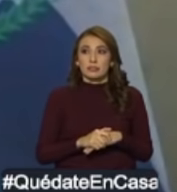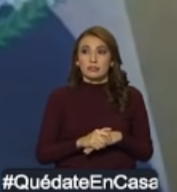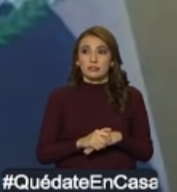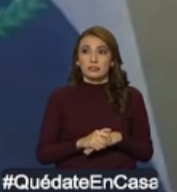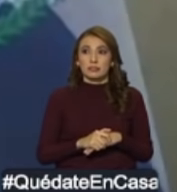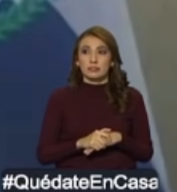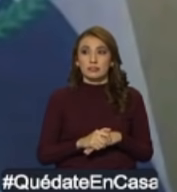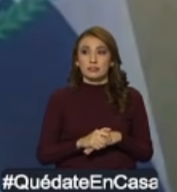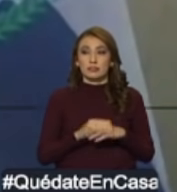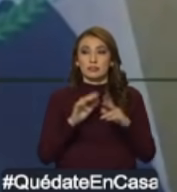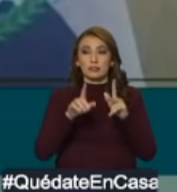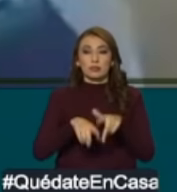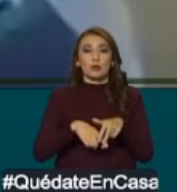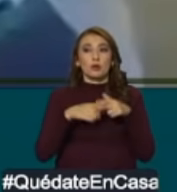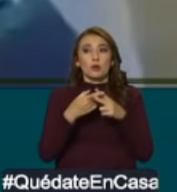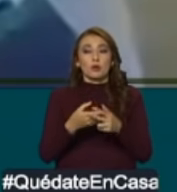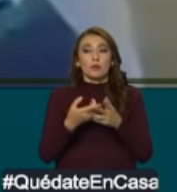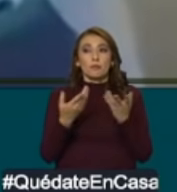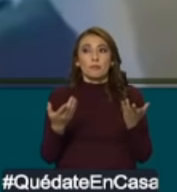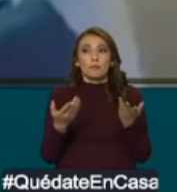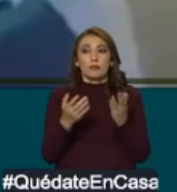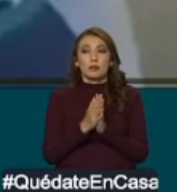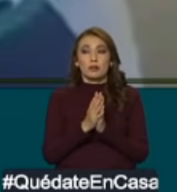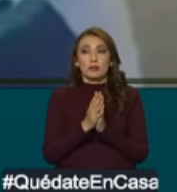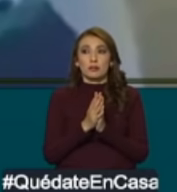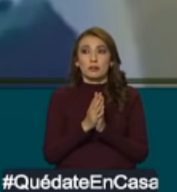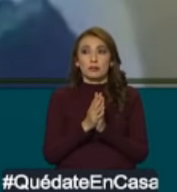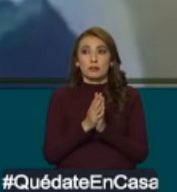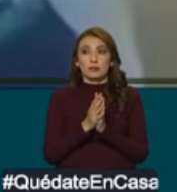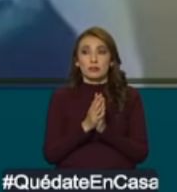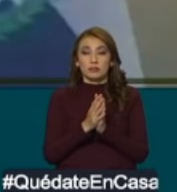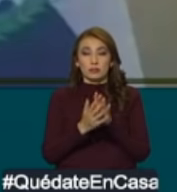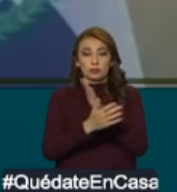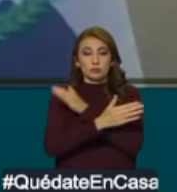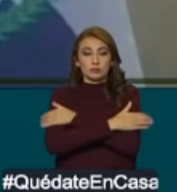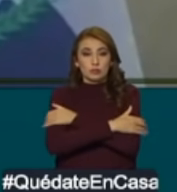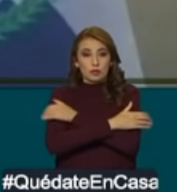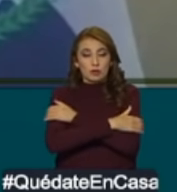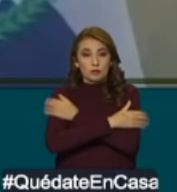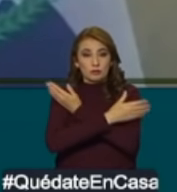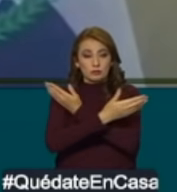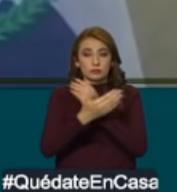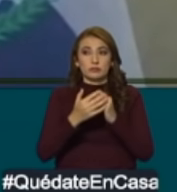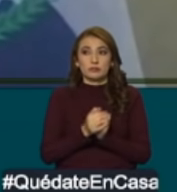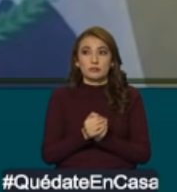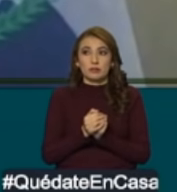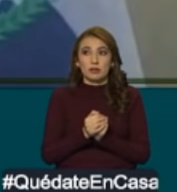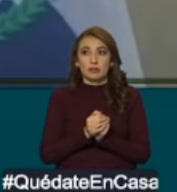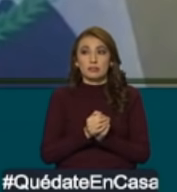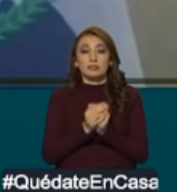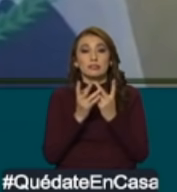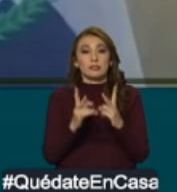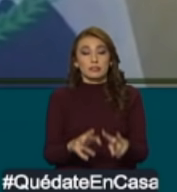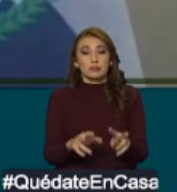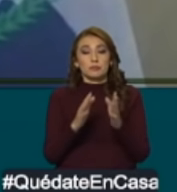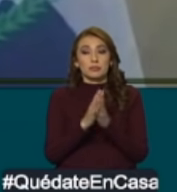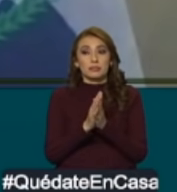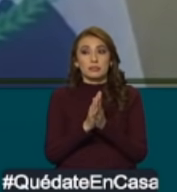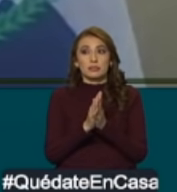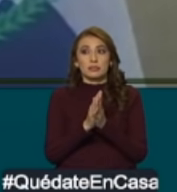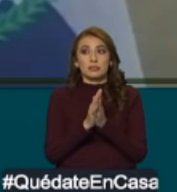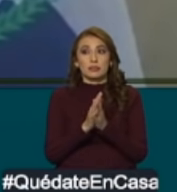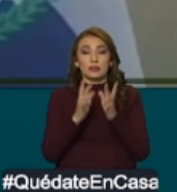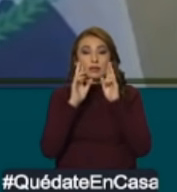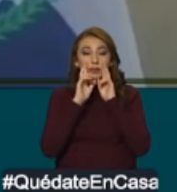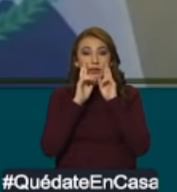Permítanme iniciar presentándoles un saludo y reconociendo también el comportamiento y la actitud